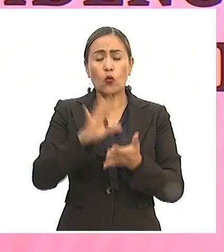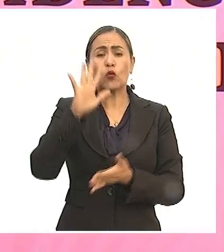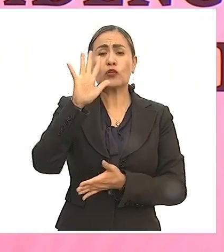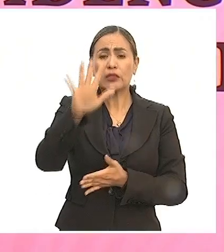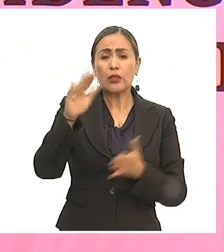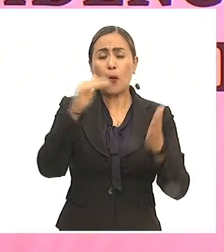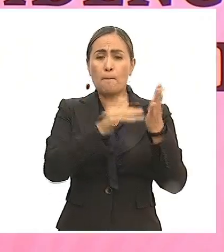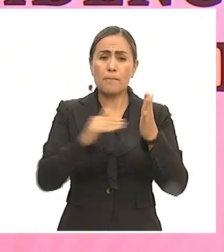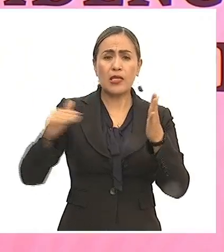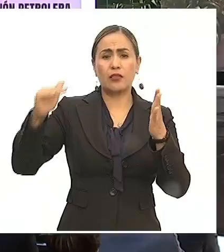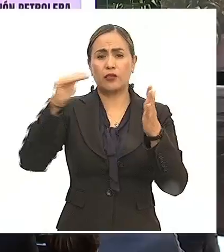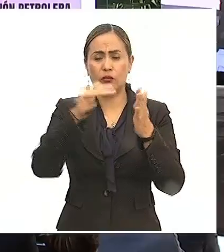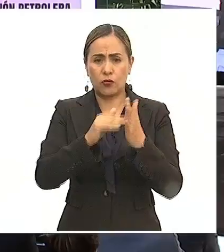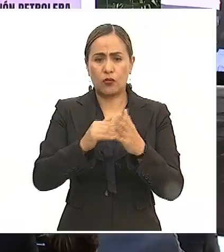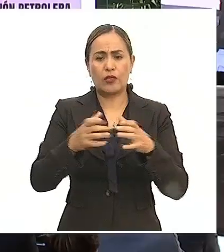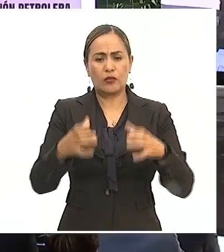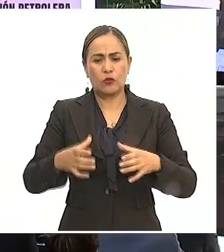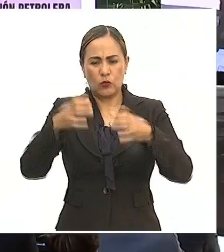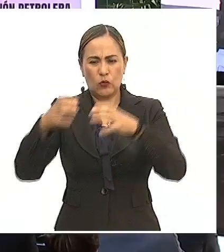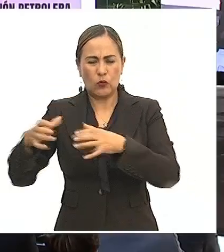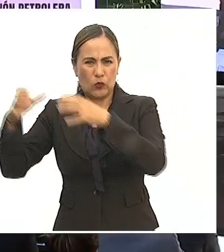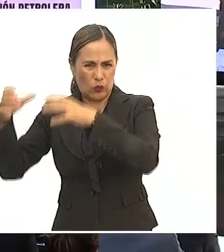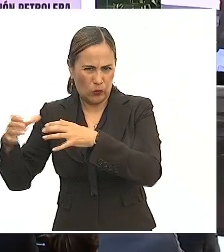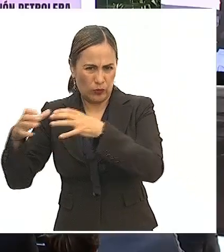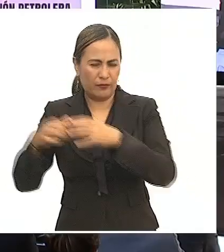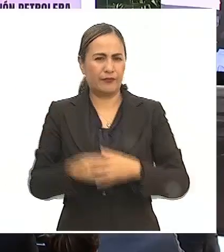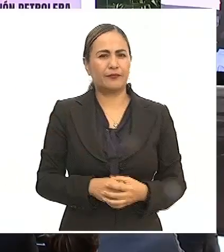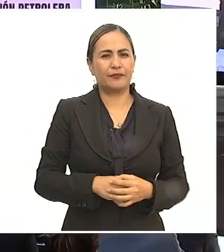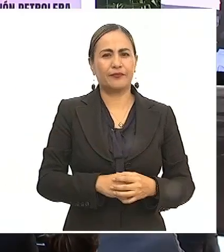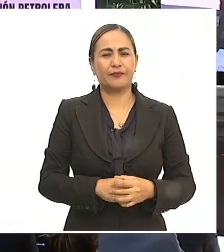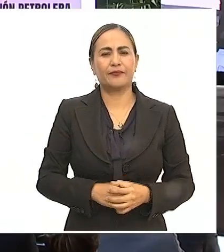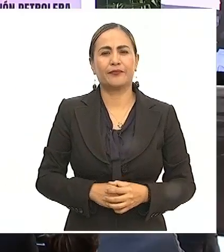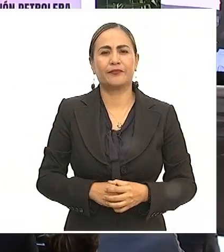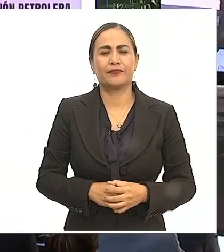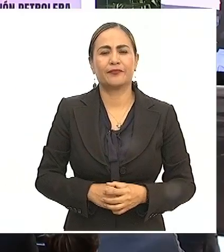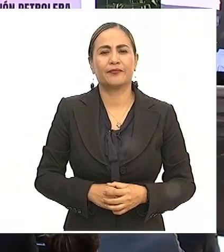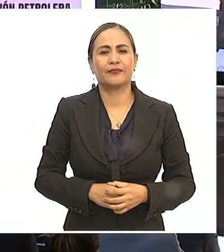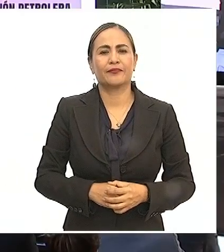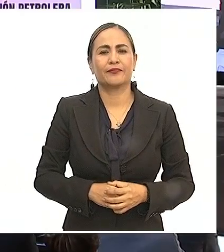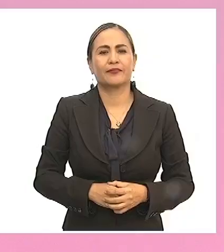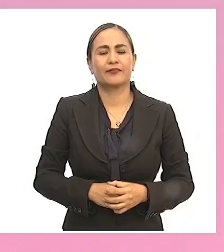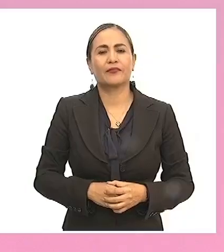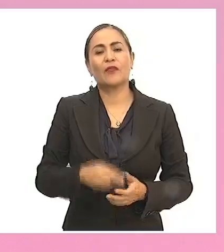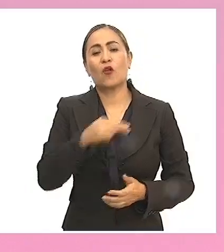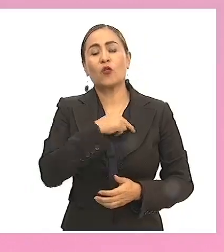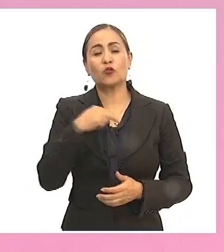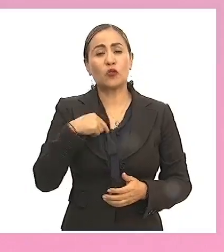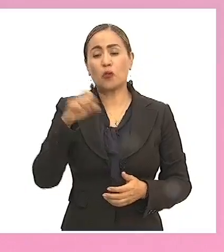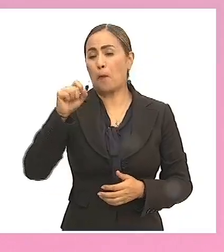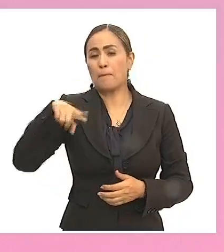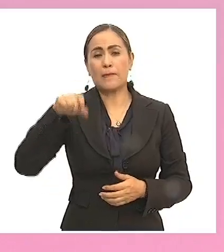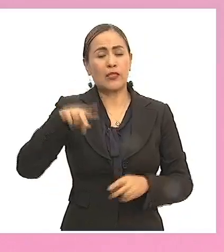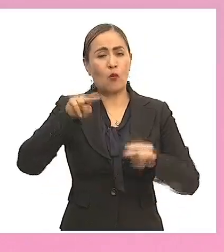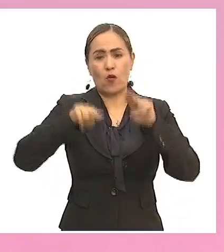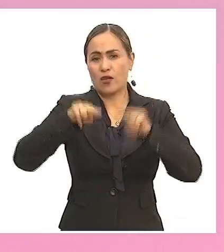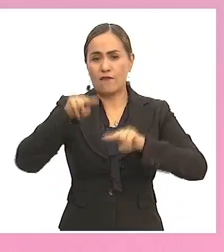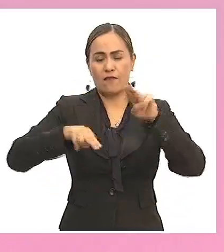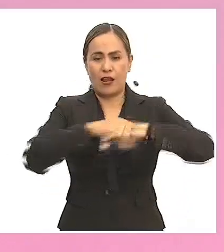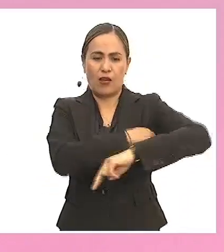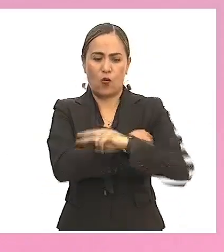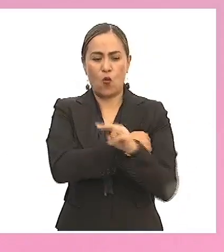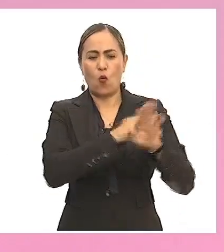7.5 millones de barriles. En otras palabras, hemos mantenido los mismos niveles de